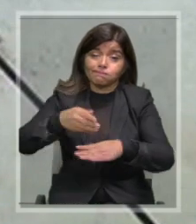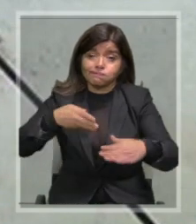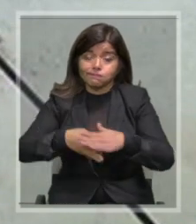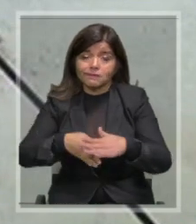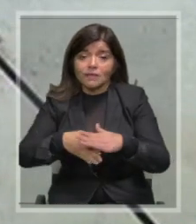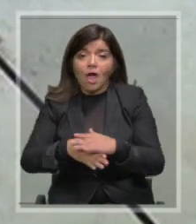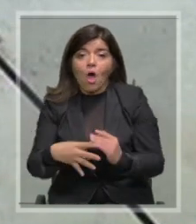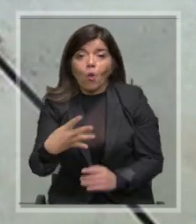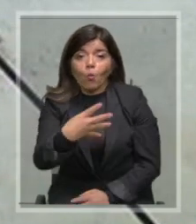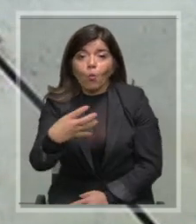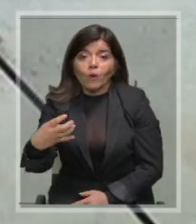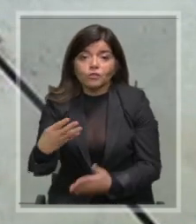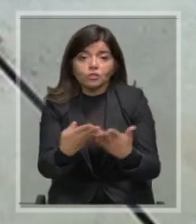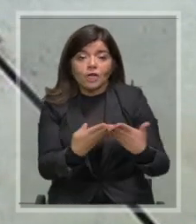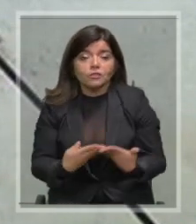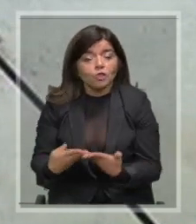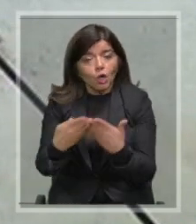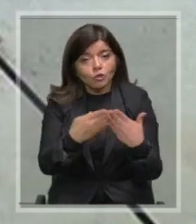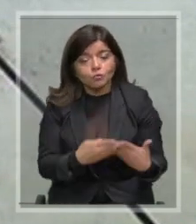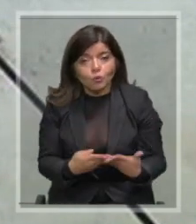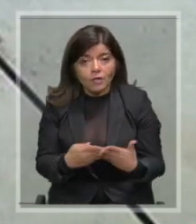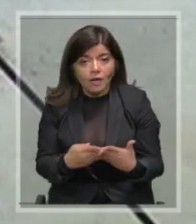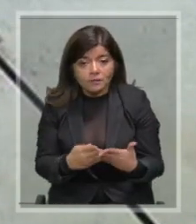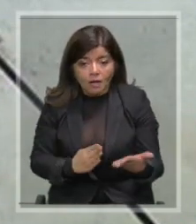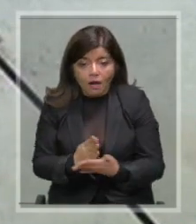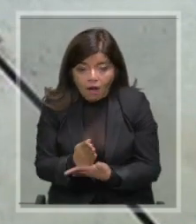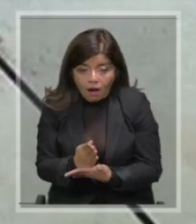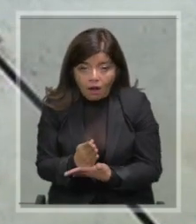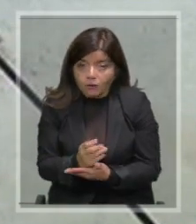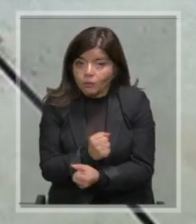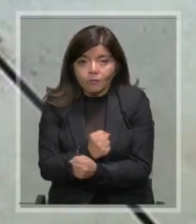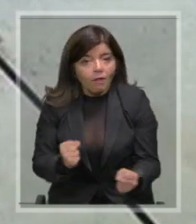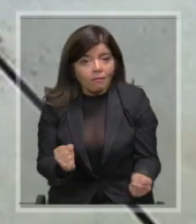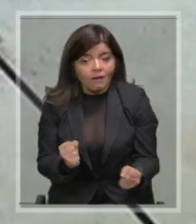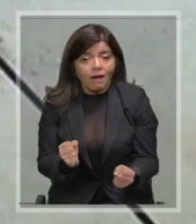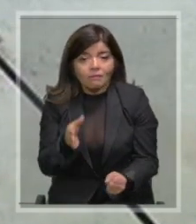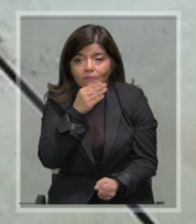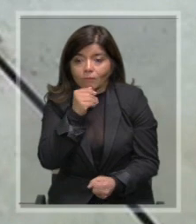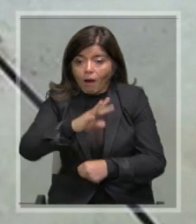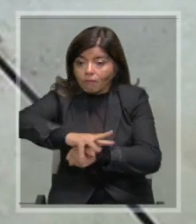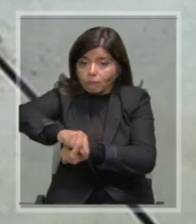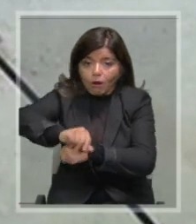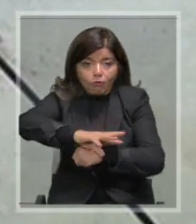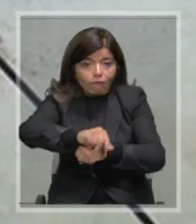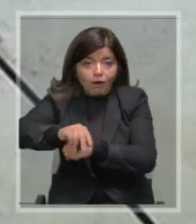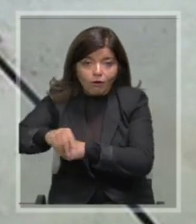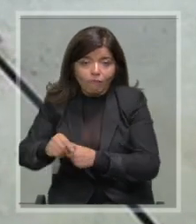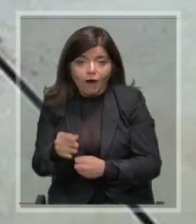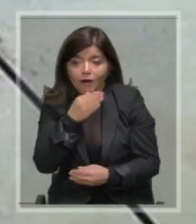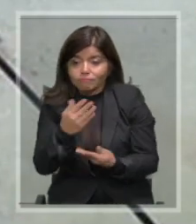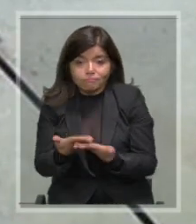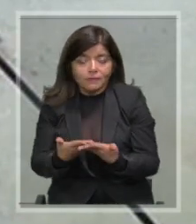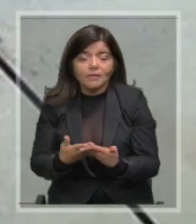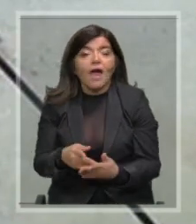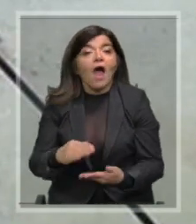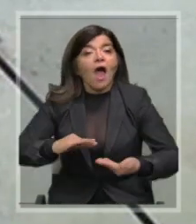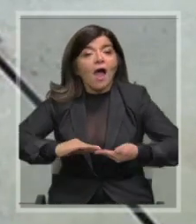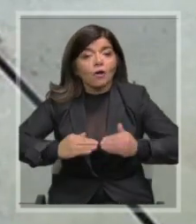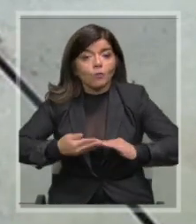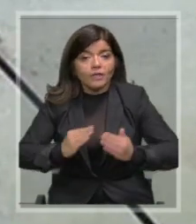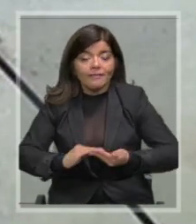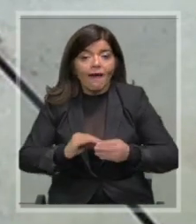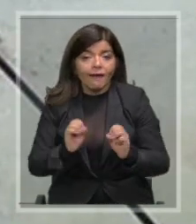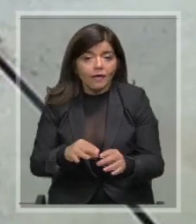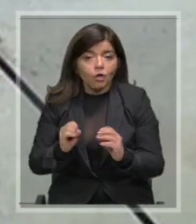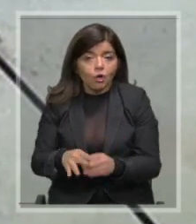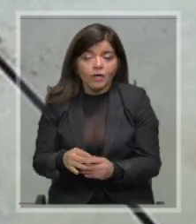400 estudiantes con la dificultad de iniciar el año escolar. Lo más indignante para los vecinos y la comunidad escolar afectada es que llegaron